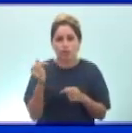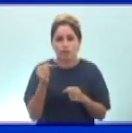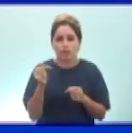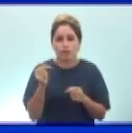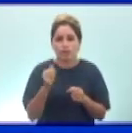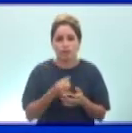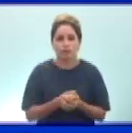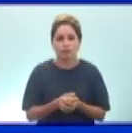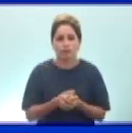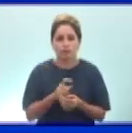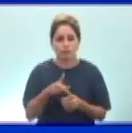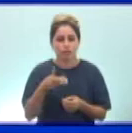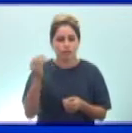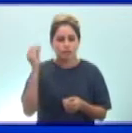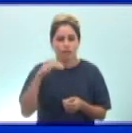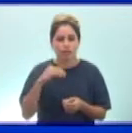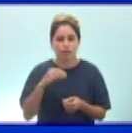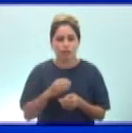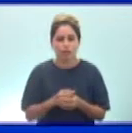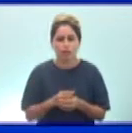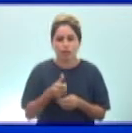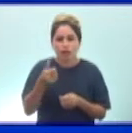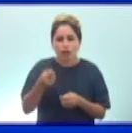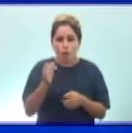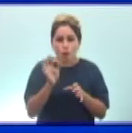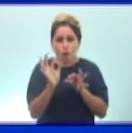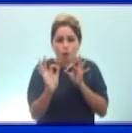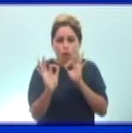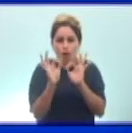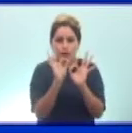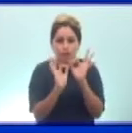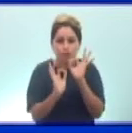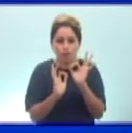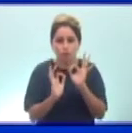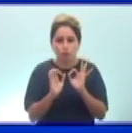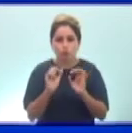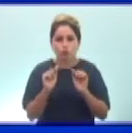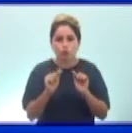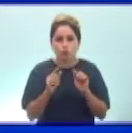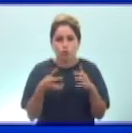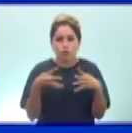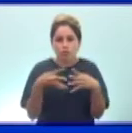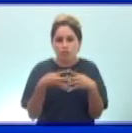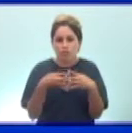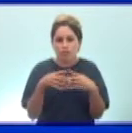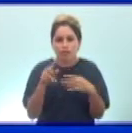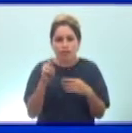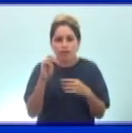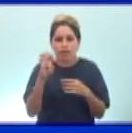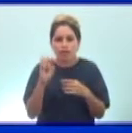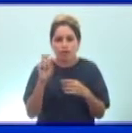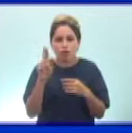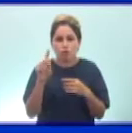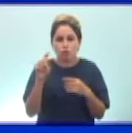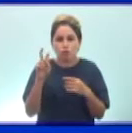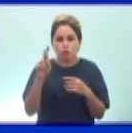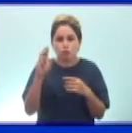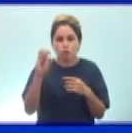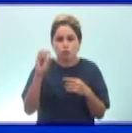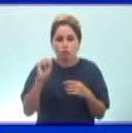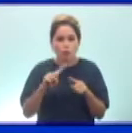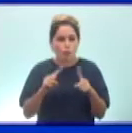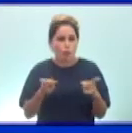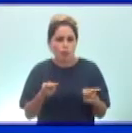seguro ustedes conocen que los átomos son eléctricamente neutros, porque tienen igual número de protones que de electrones en su